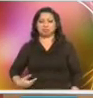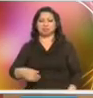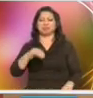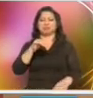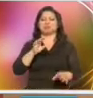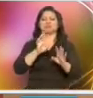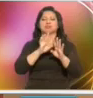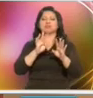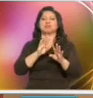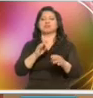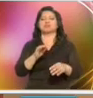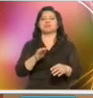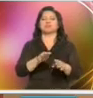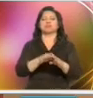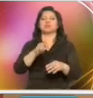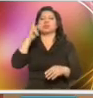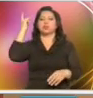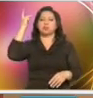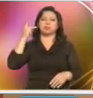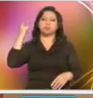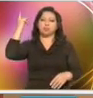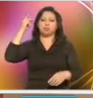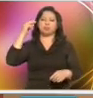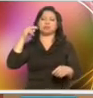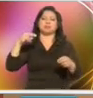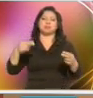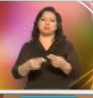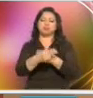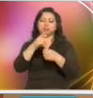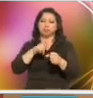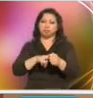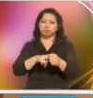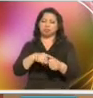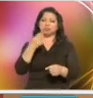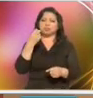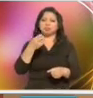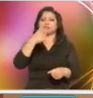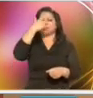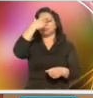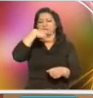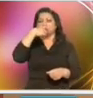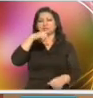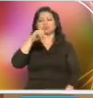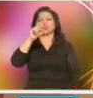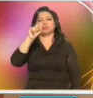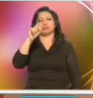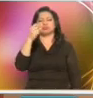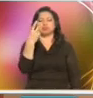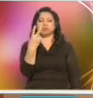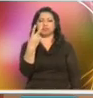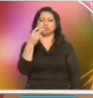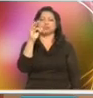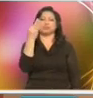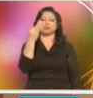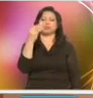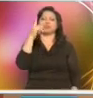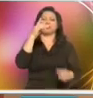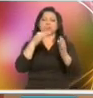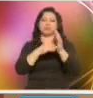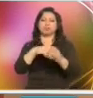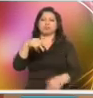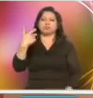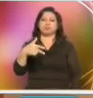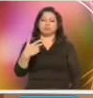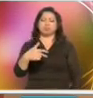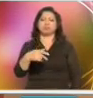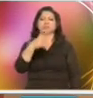Nacional Madero y Pino Suárez el 19, y la noche del 22 de febrero, era sábado 22 de febrero de 1913,